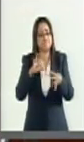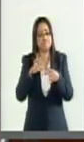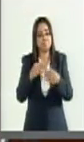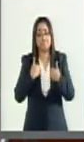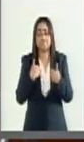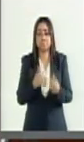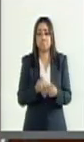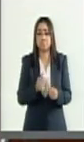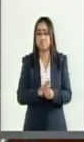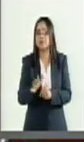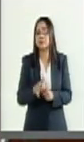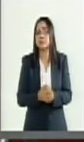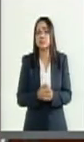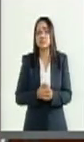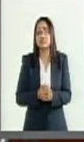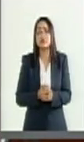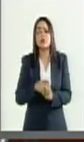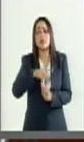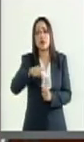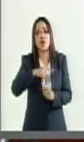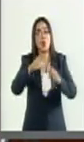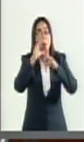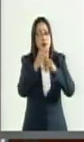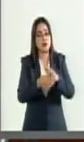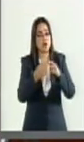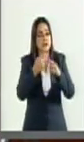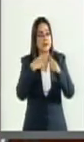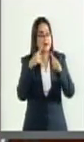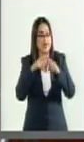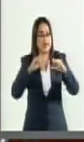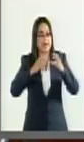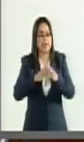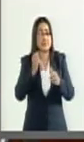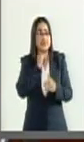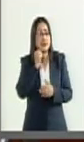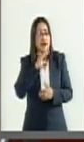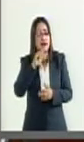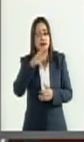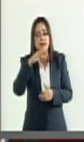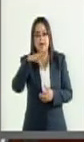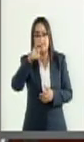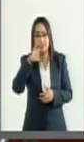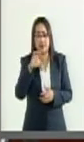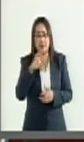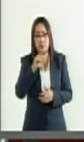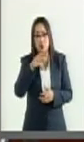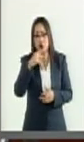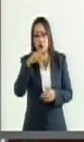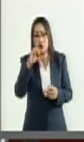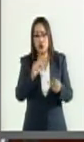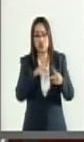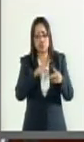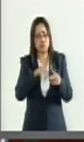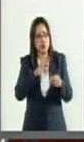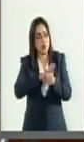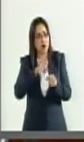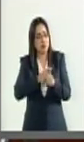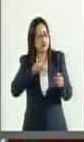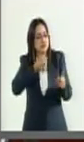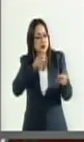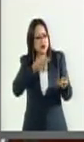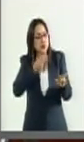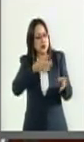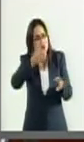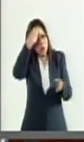debida a las y los integrantes de las comisiones, particularmente al senador Enrique Burgos, al atender las observaciones que le